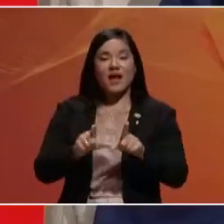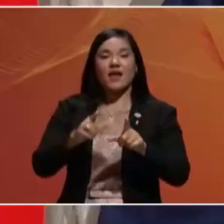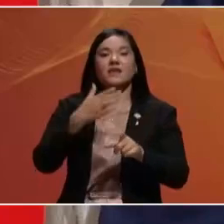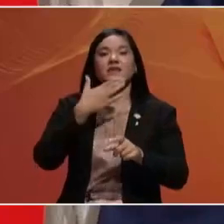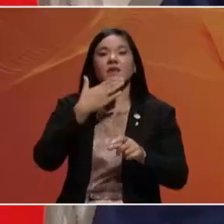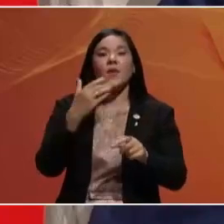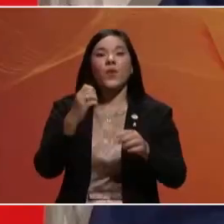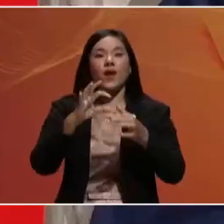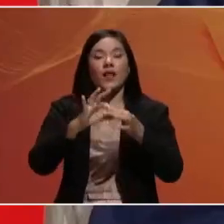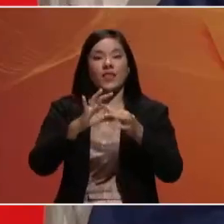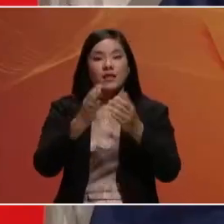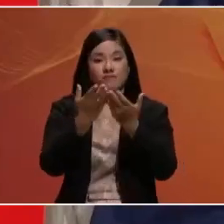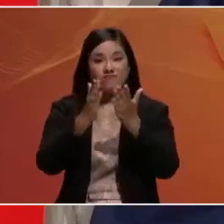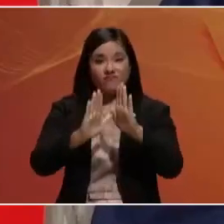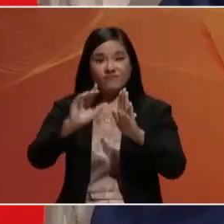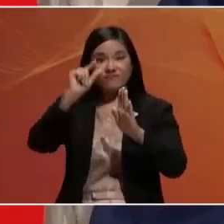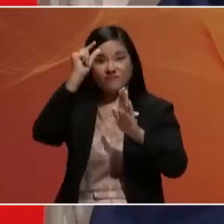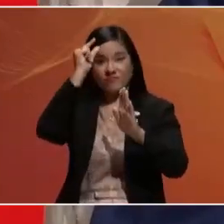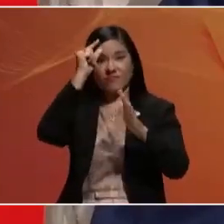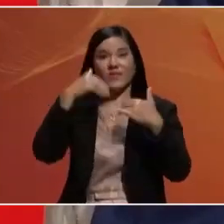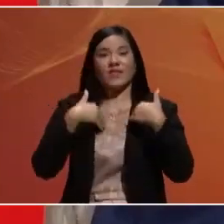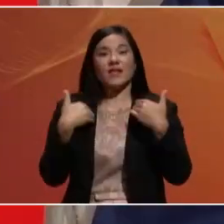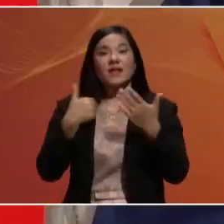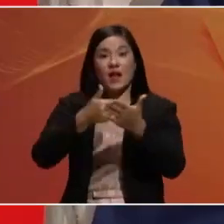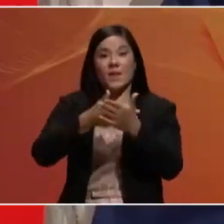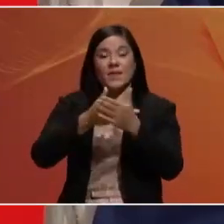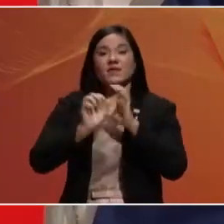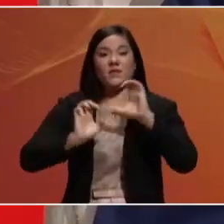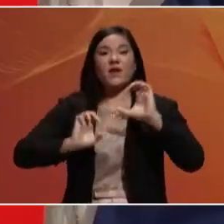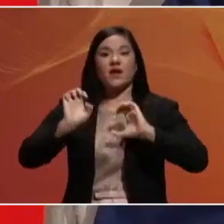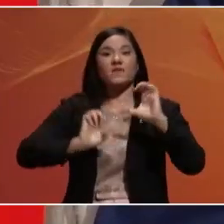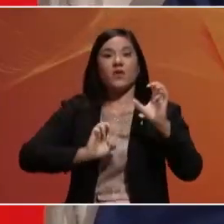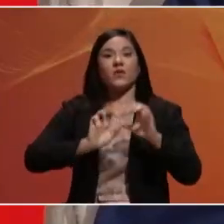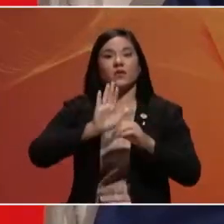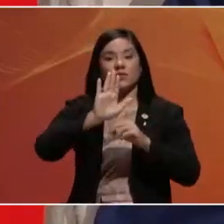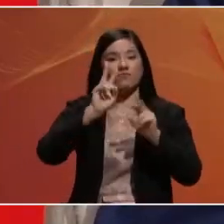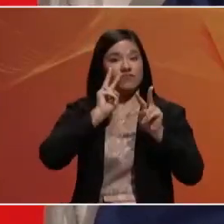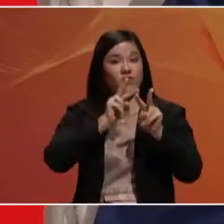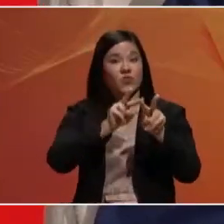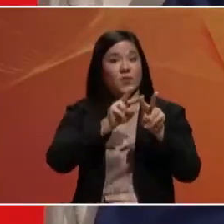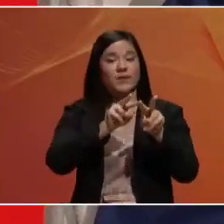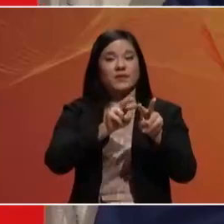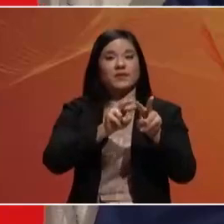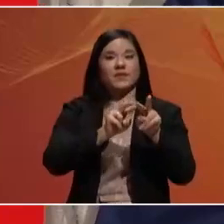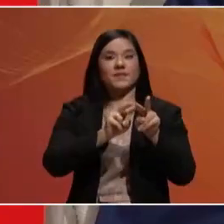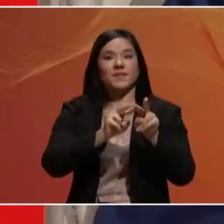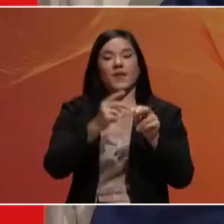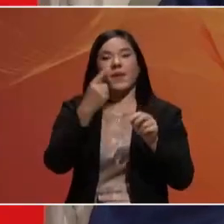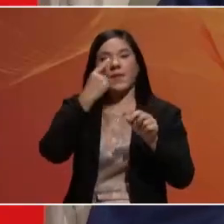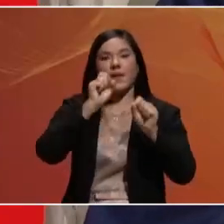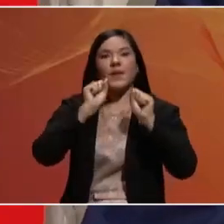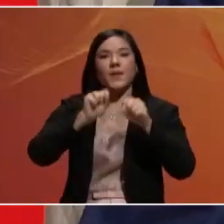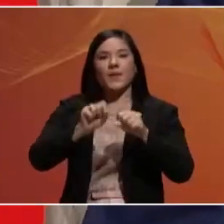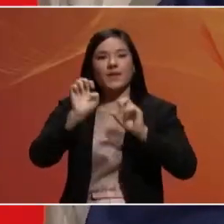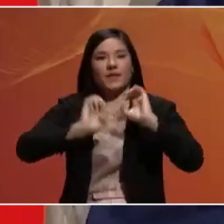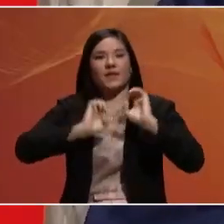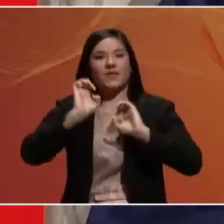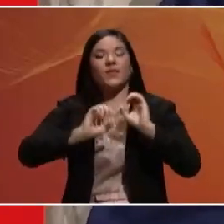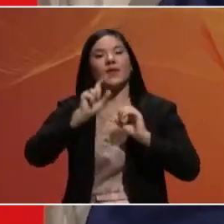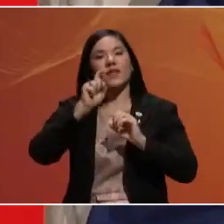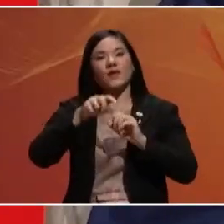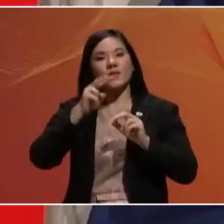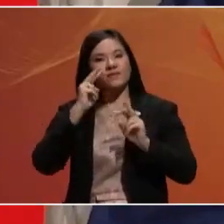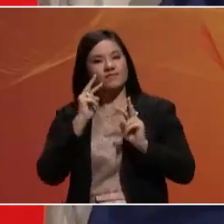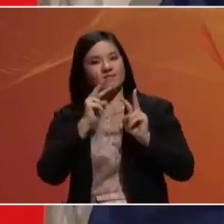los servidores públicos están reflejadas en la misma evaluación. El supervisor, claro, cuando le corresponde evaluar, debe señalar